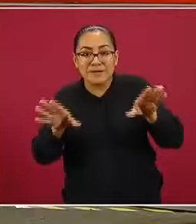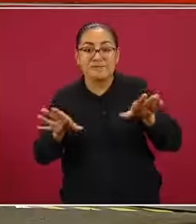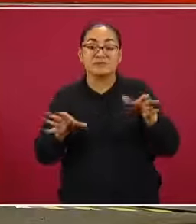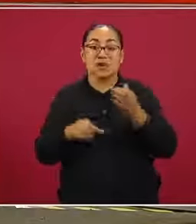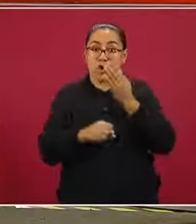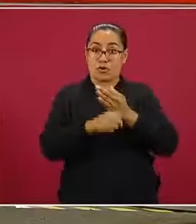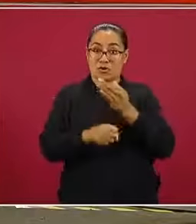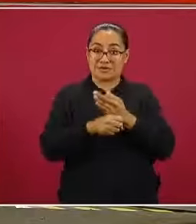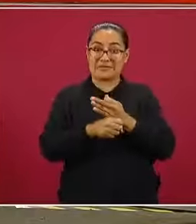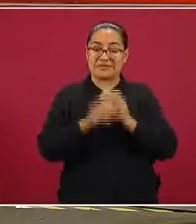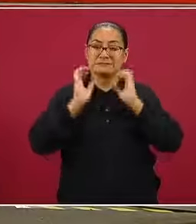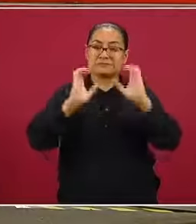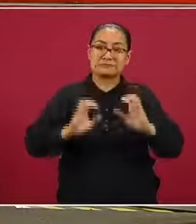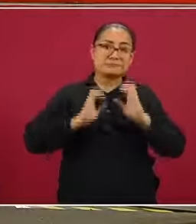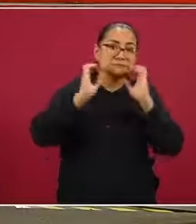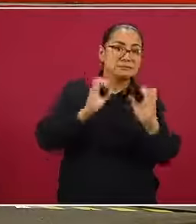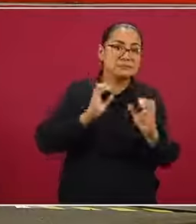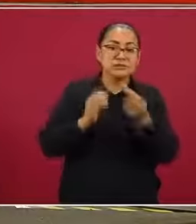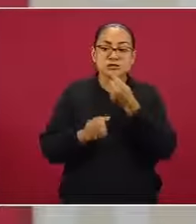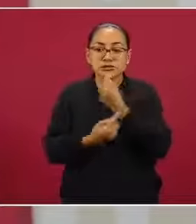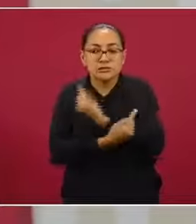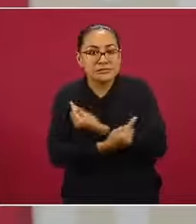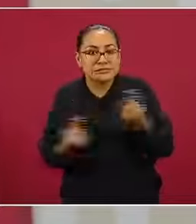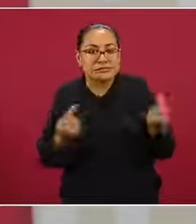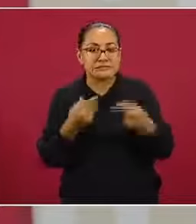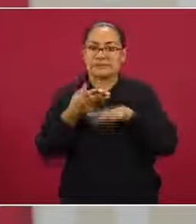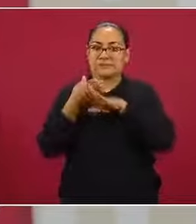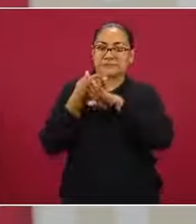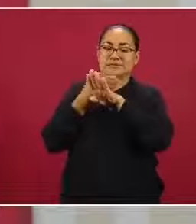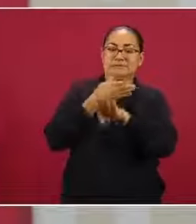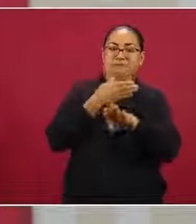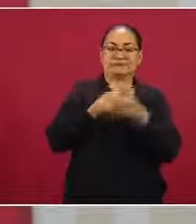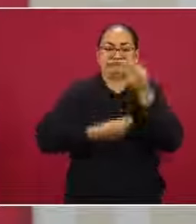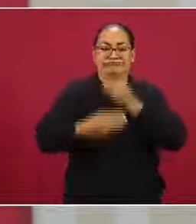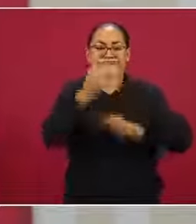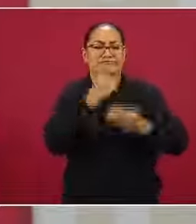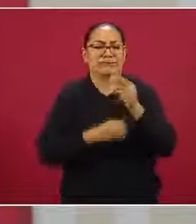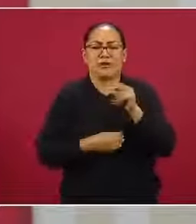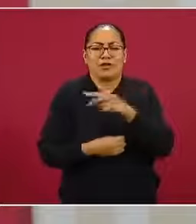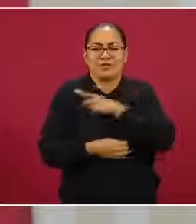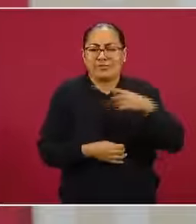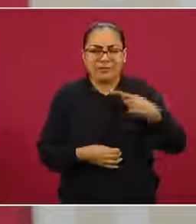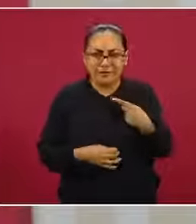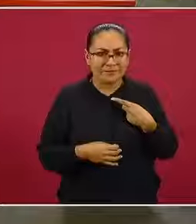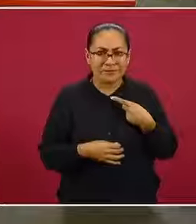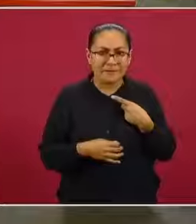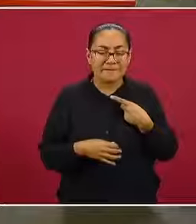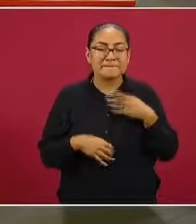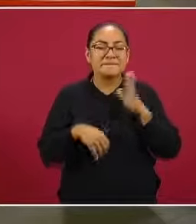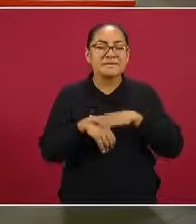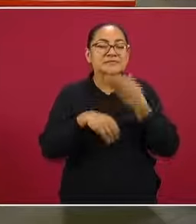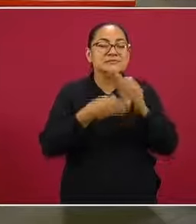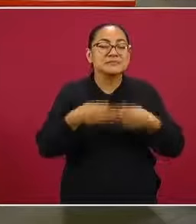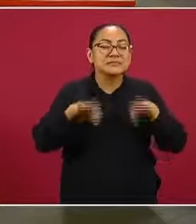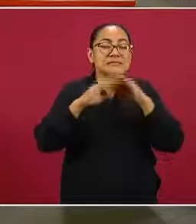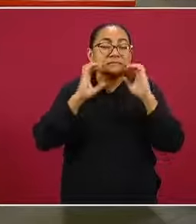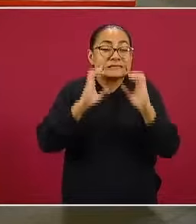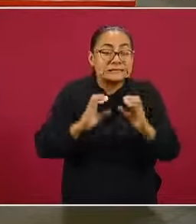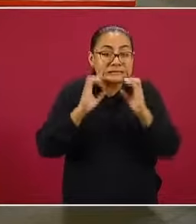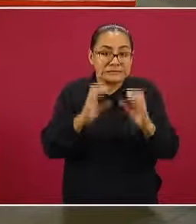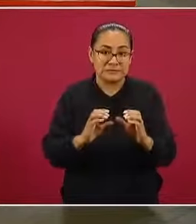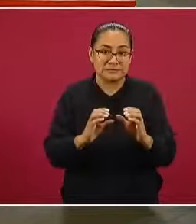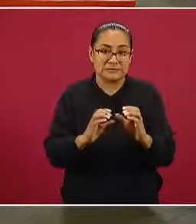los elementos por lo que a los niños se debe tener una precaución para su consumo.